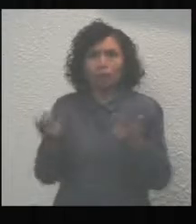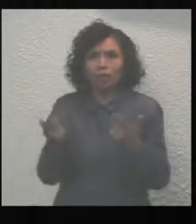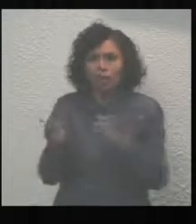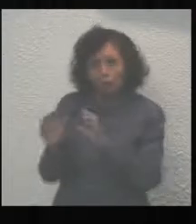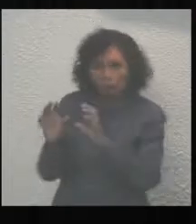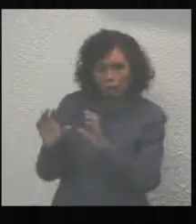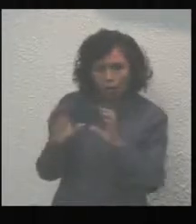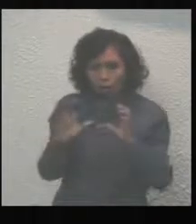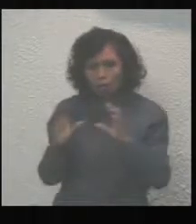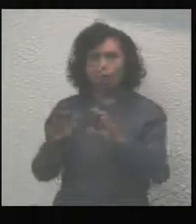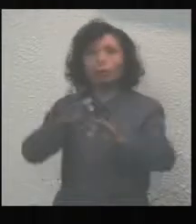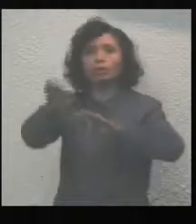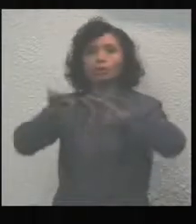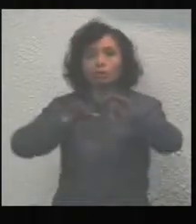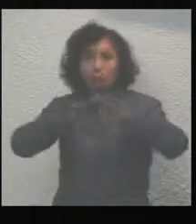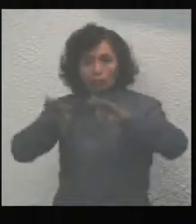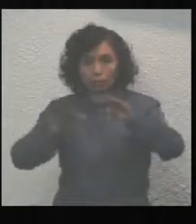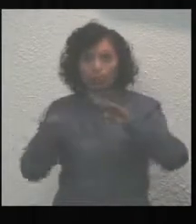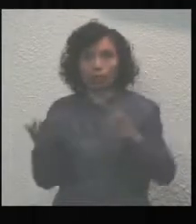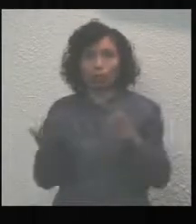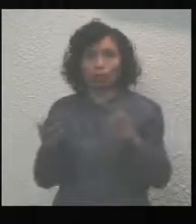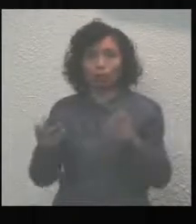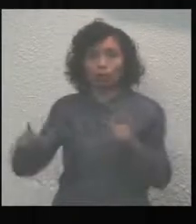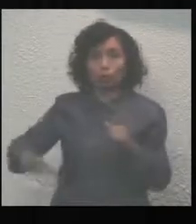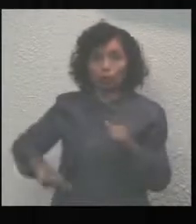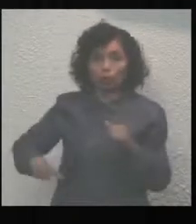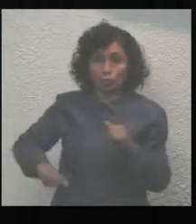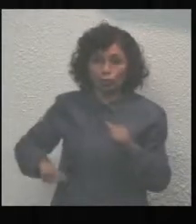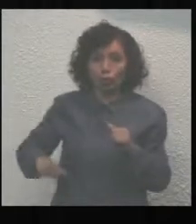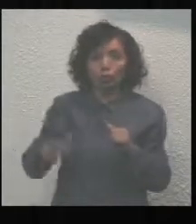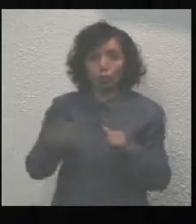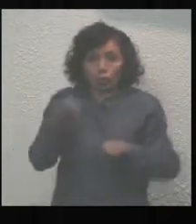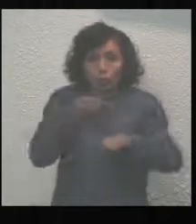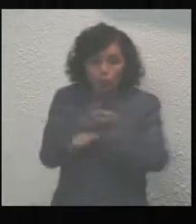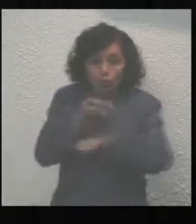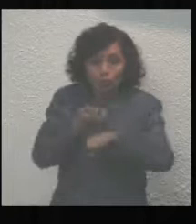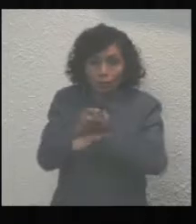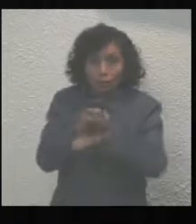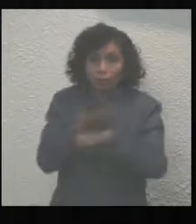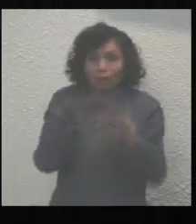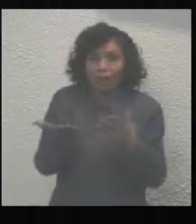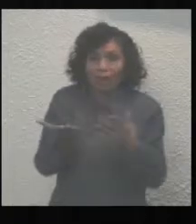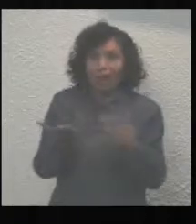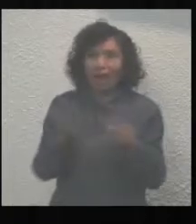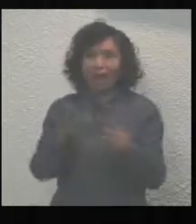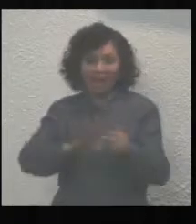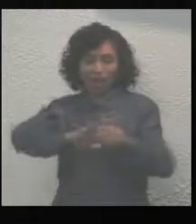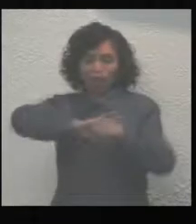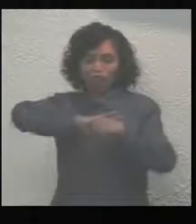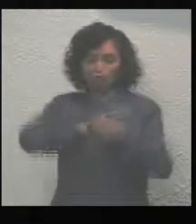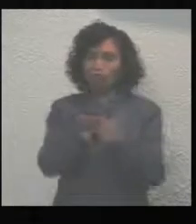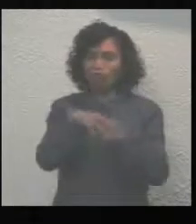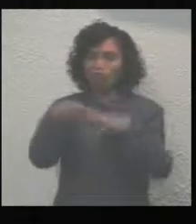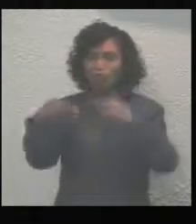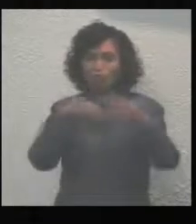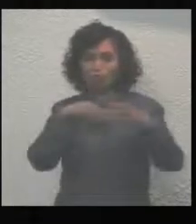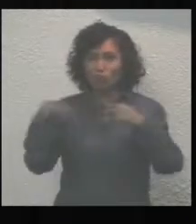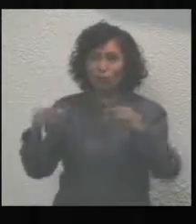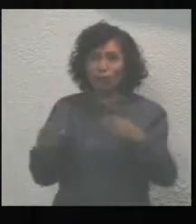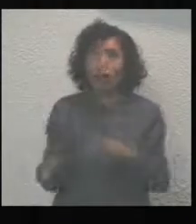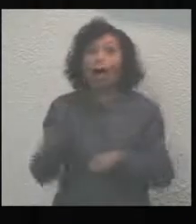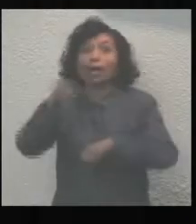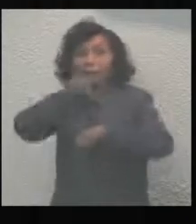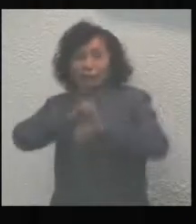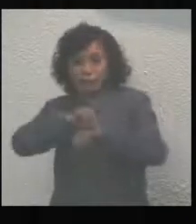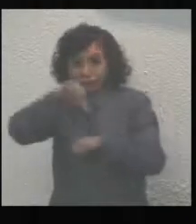cuidadosa labor que se ha llevado a cabo desde el gobierno del Estado para enfrentar el flagelo de la pandemia hasta el día de